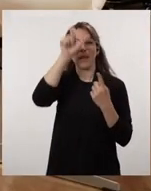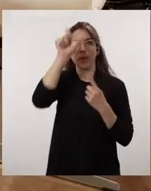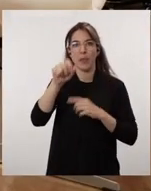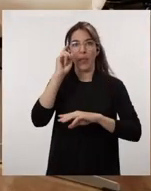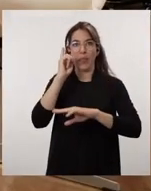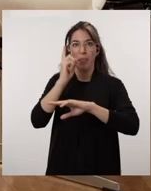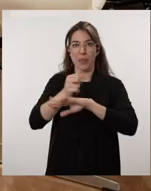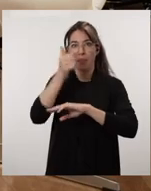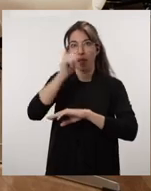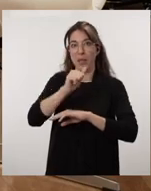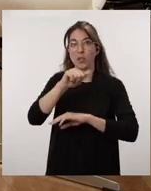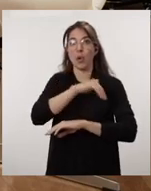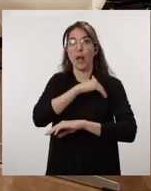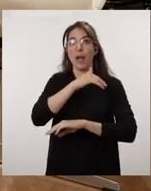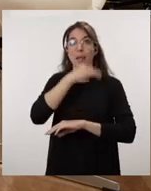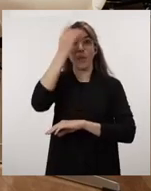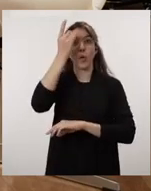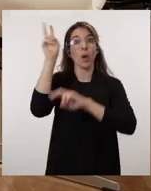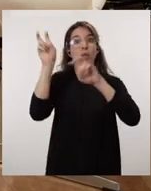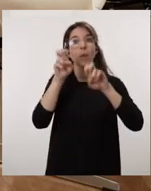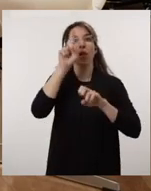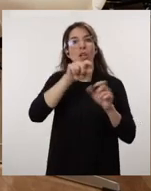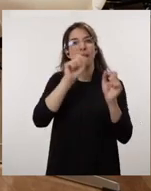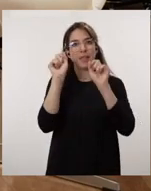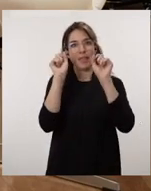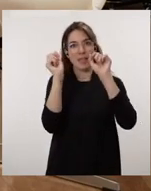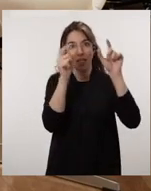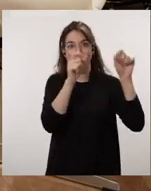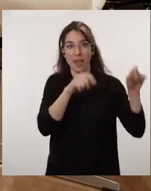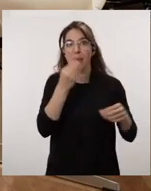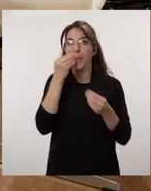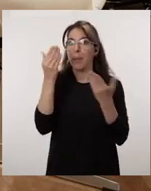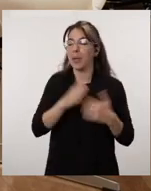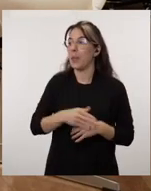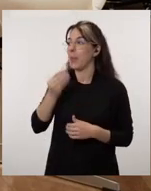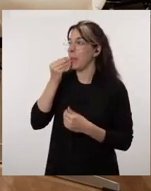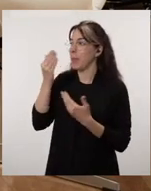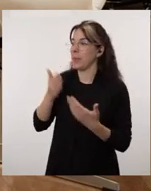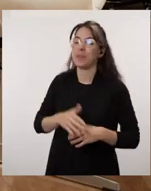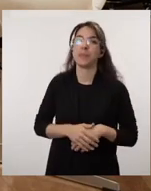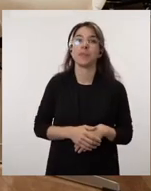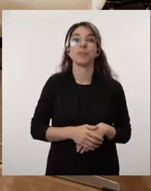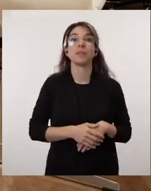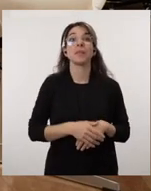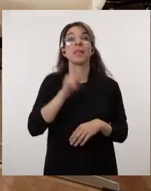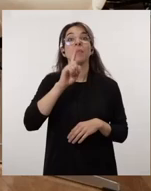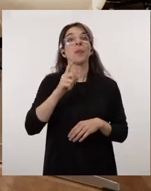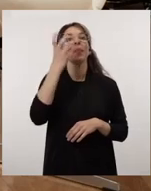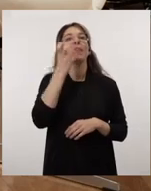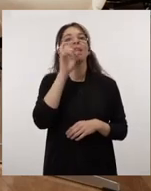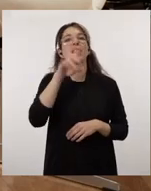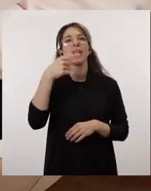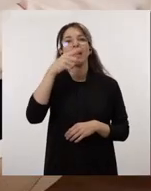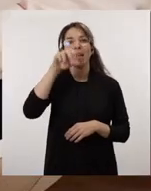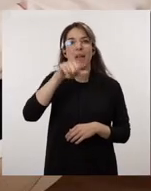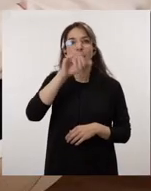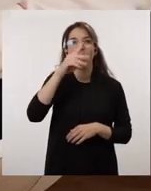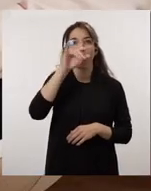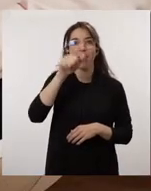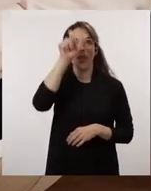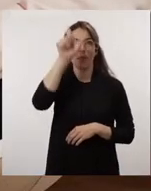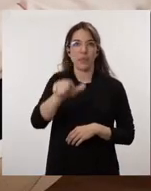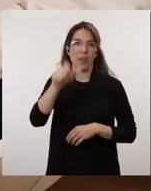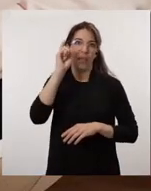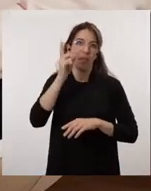académico de innovación y transferencia bienvenido bienvenido a sonsoles y también me acompaña gema díaz que es la directora